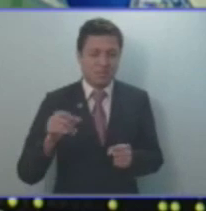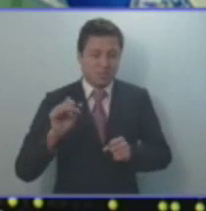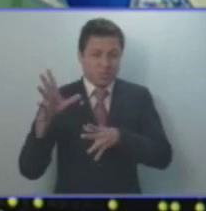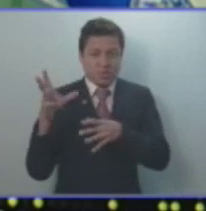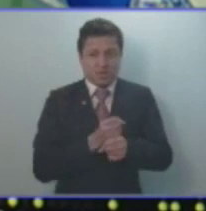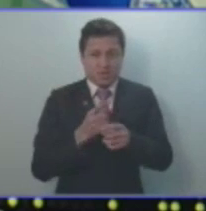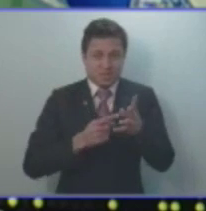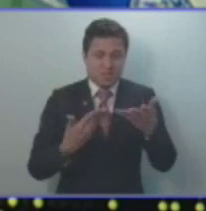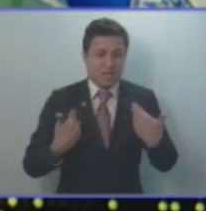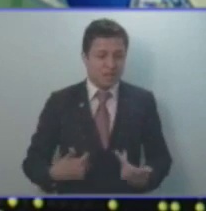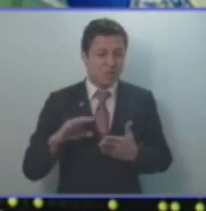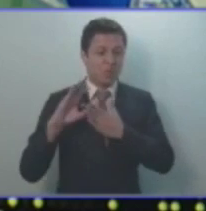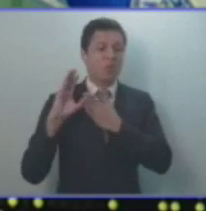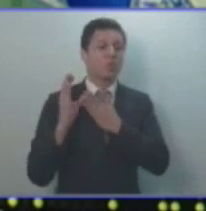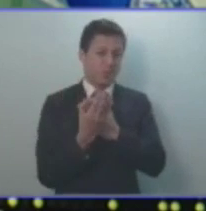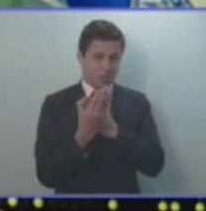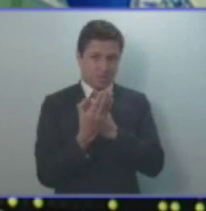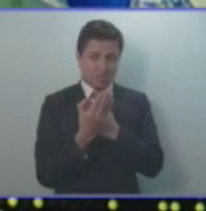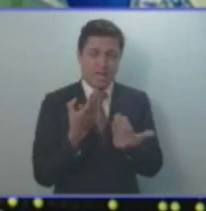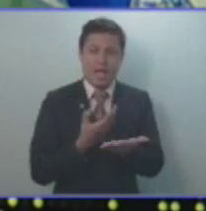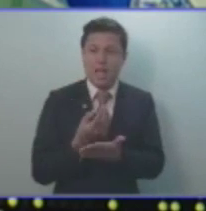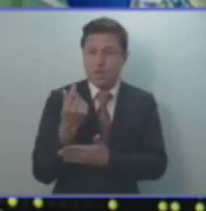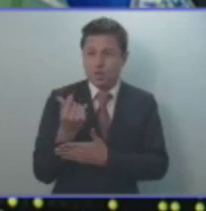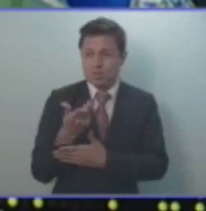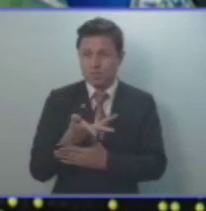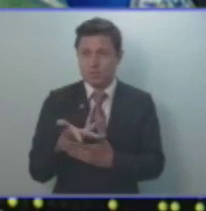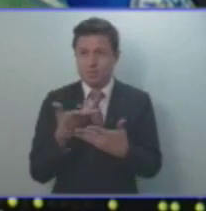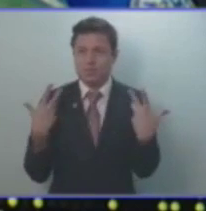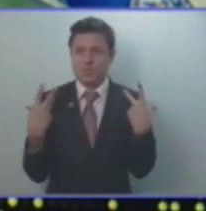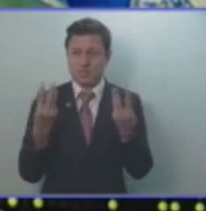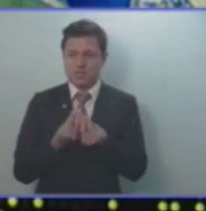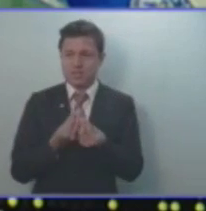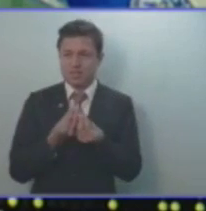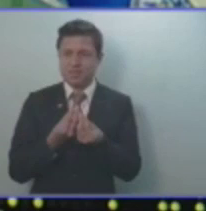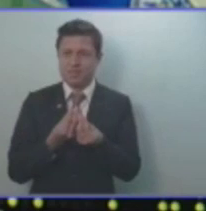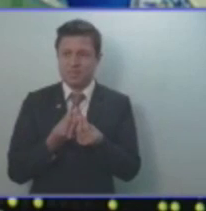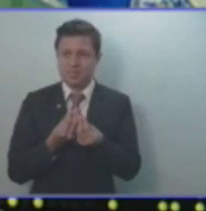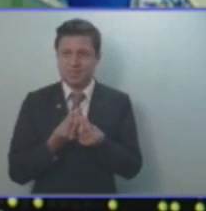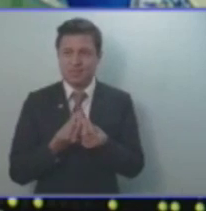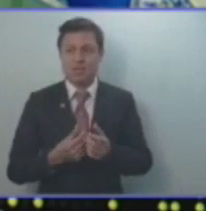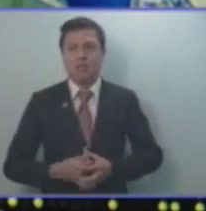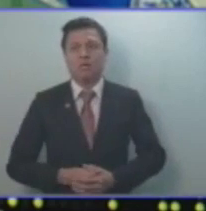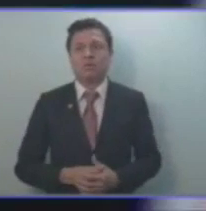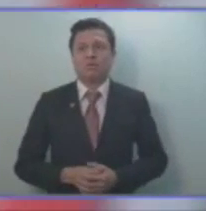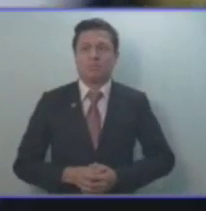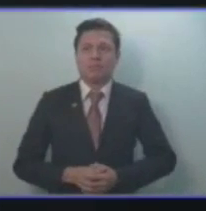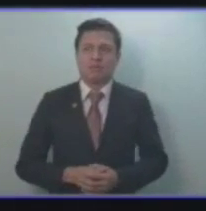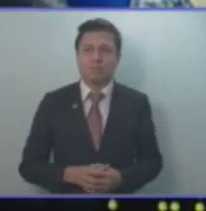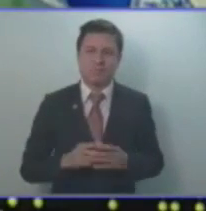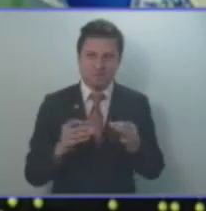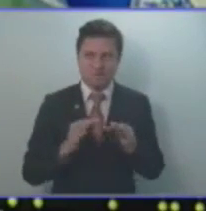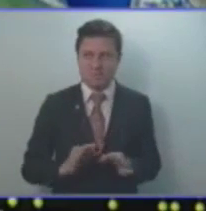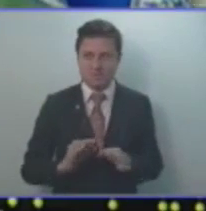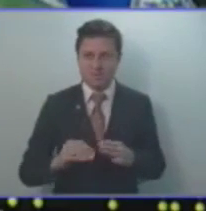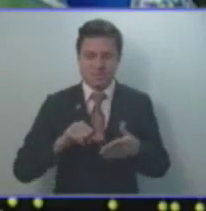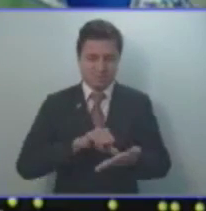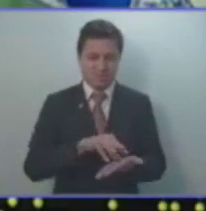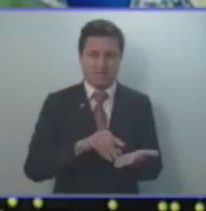los derechos culturales, económicos y sociales de las comunidades indígenas del municipio de